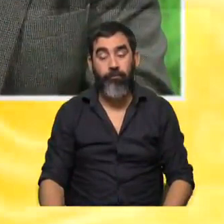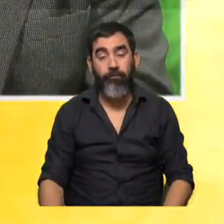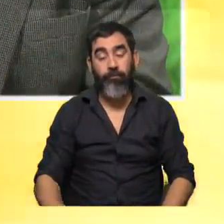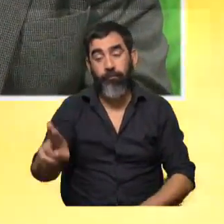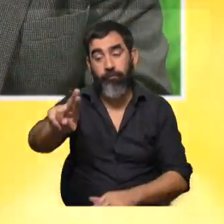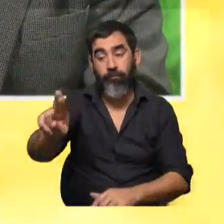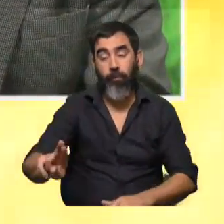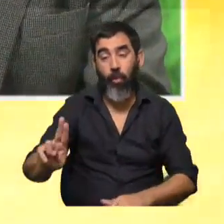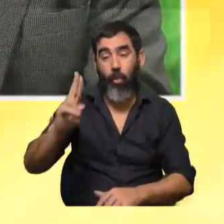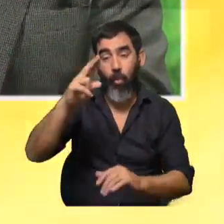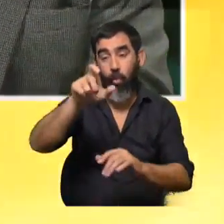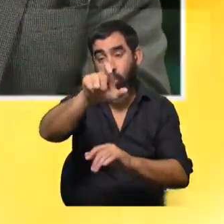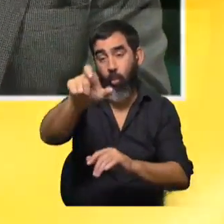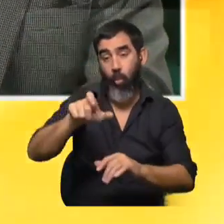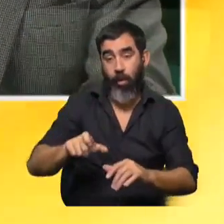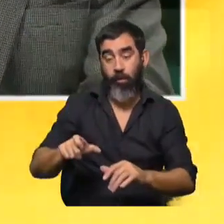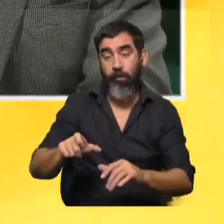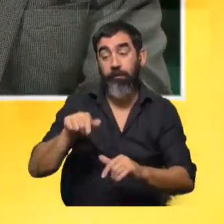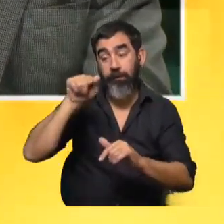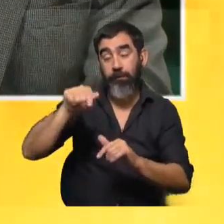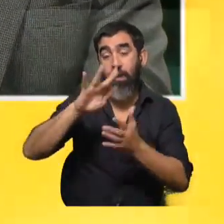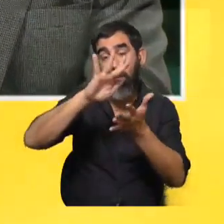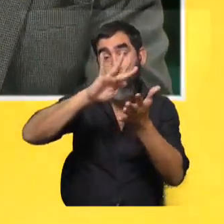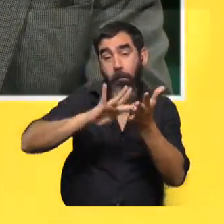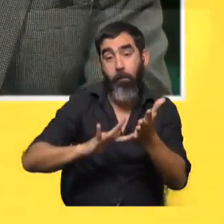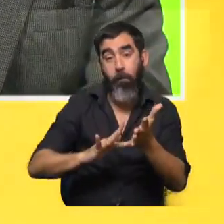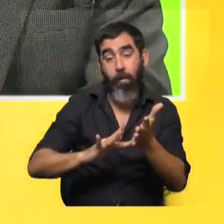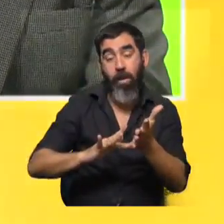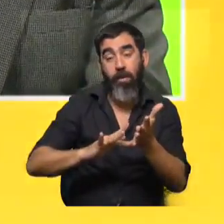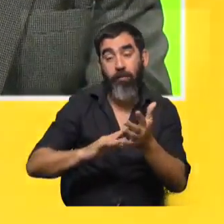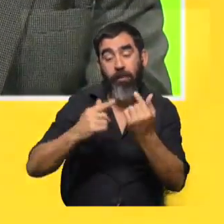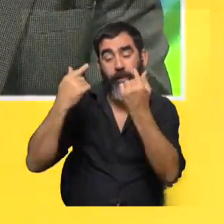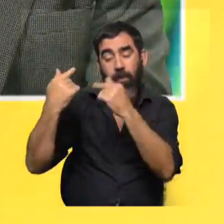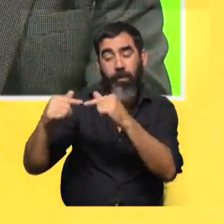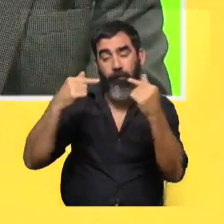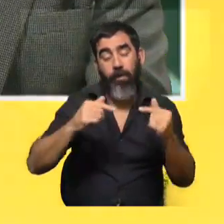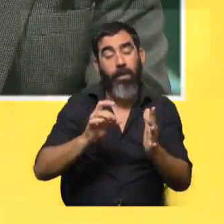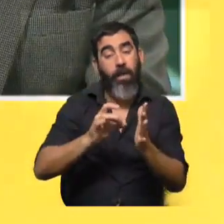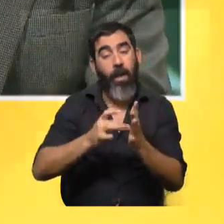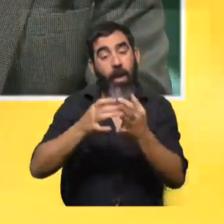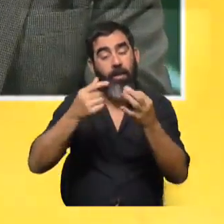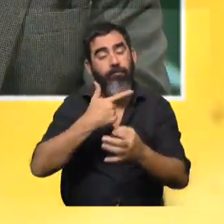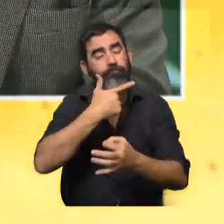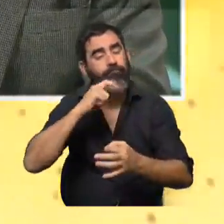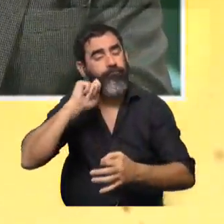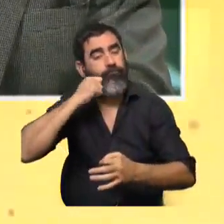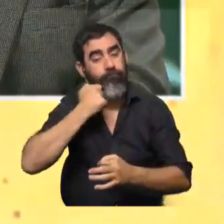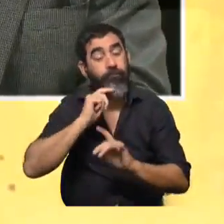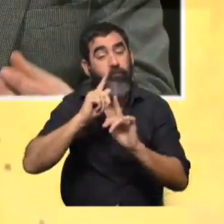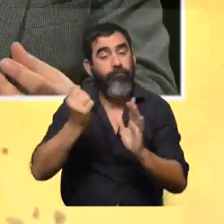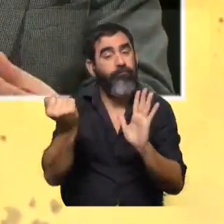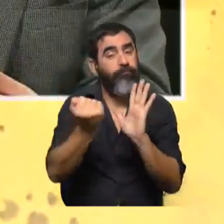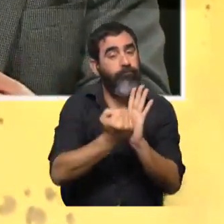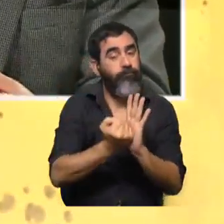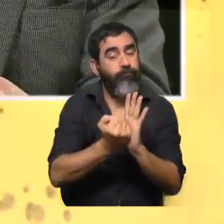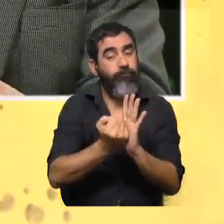corredor biológico del río Uruguay, y que esa miel claramente tiene otra categoría, otra calidad, otro sabor, y que con un sello de